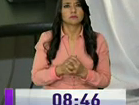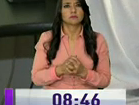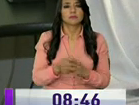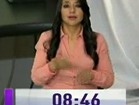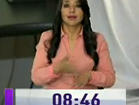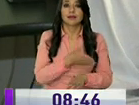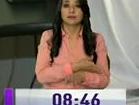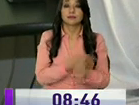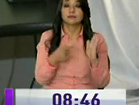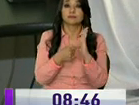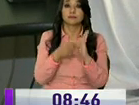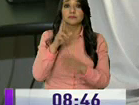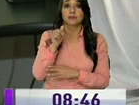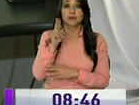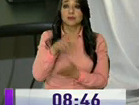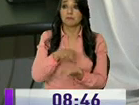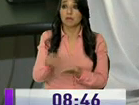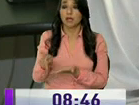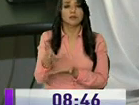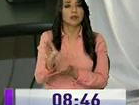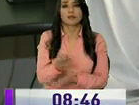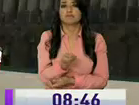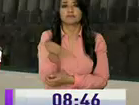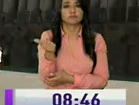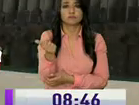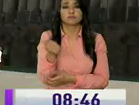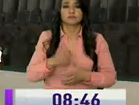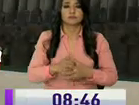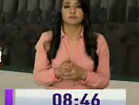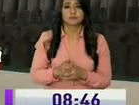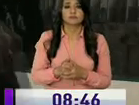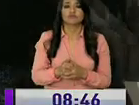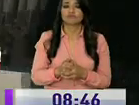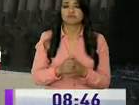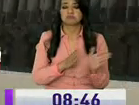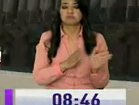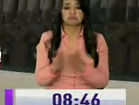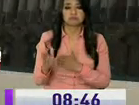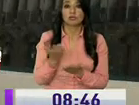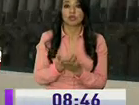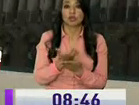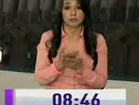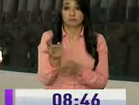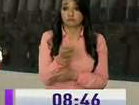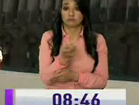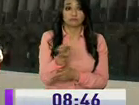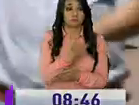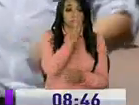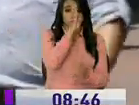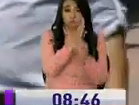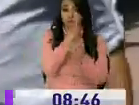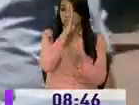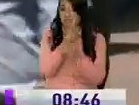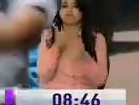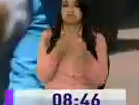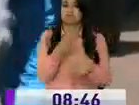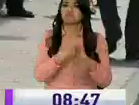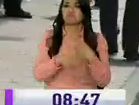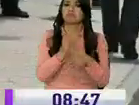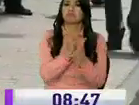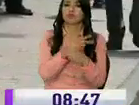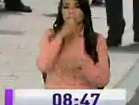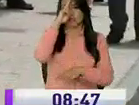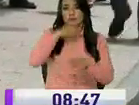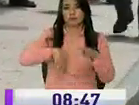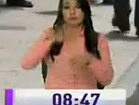anticipo del impuesto a la renta que se venía pidiendo hace mucho tiempo atrás. Un paquete económico que para ambos expertos enrumbaría la producción y el comercio nacional con